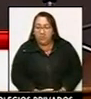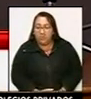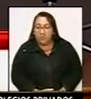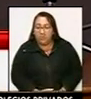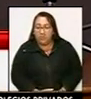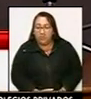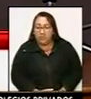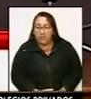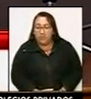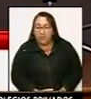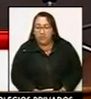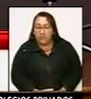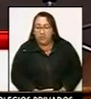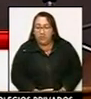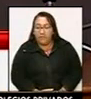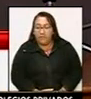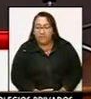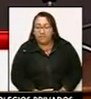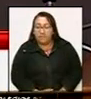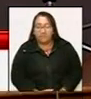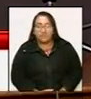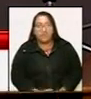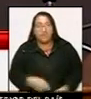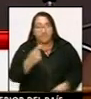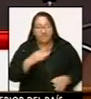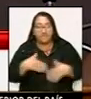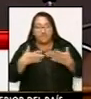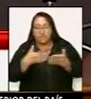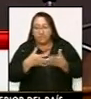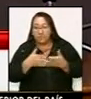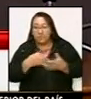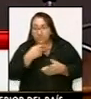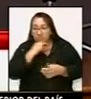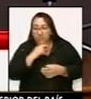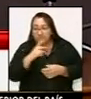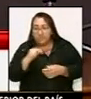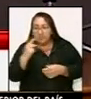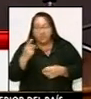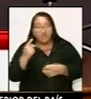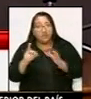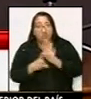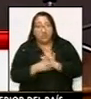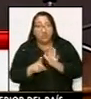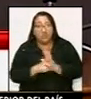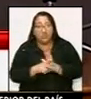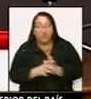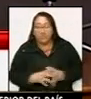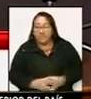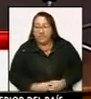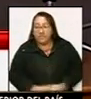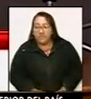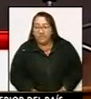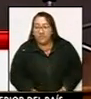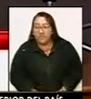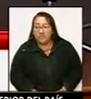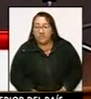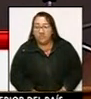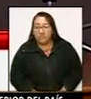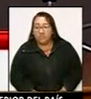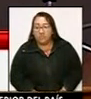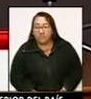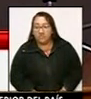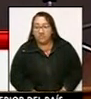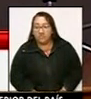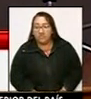adicional. Para que podamos empoderar a las mujeres no bastan leyes, no bastan